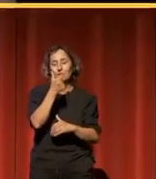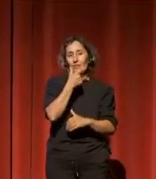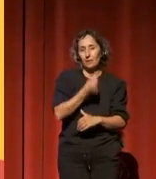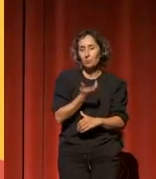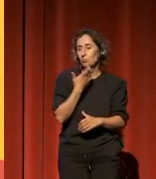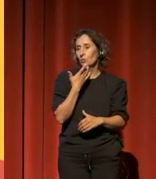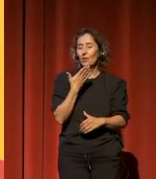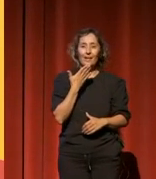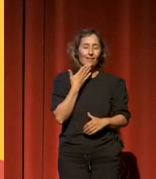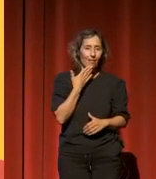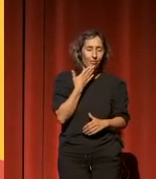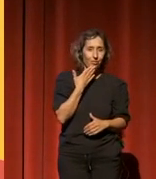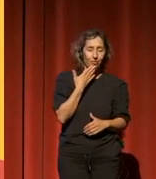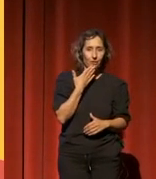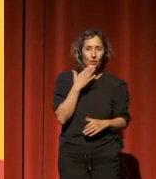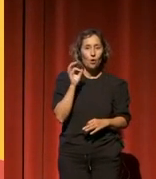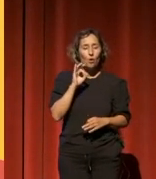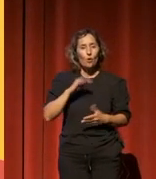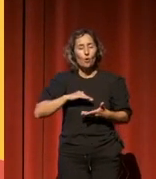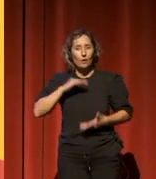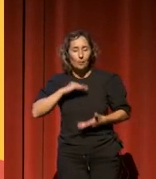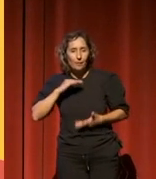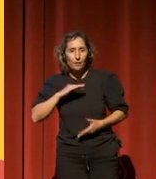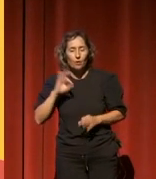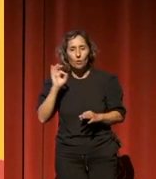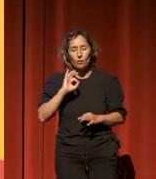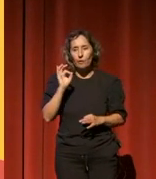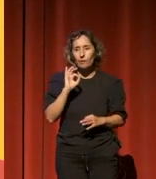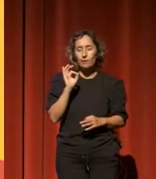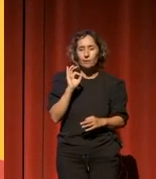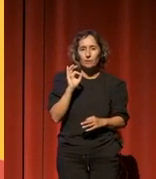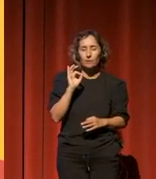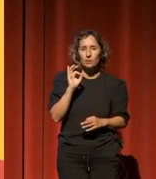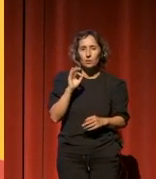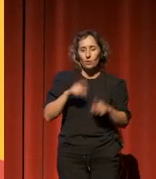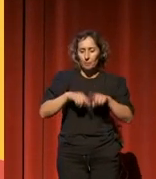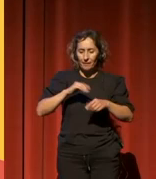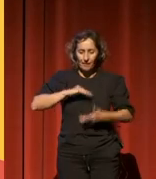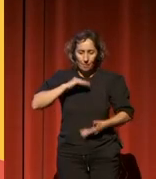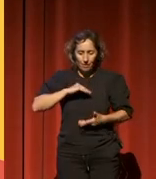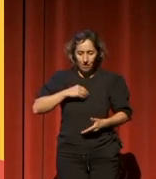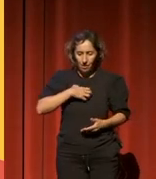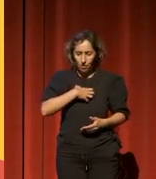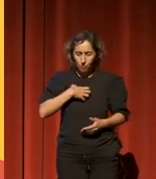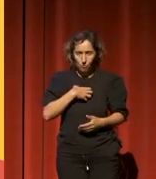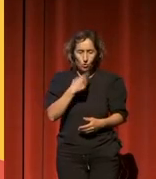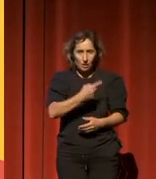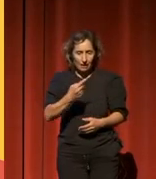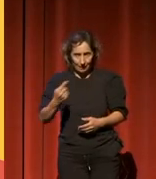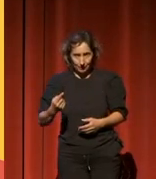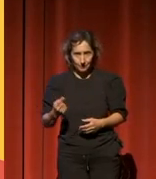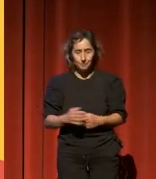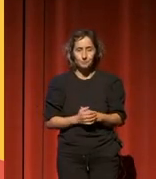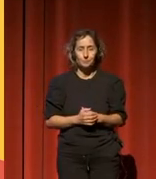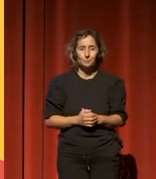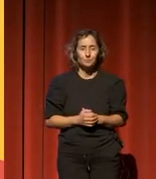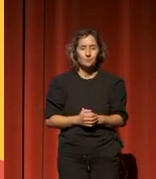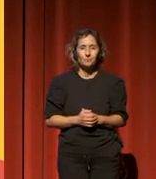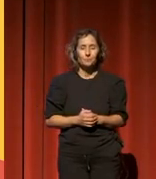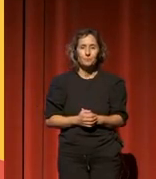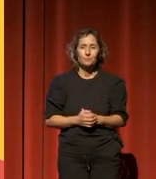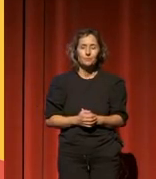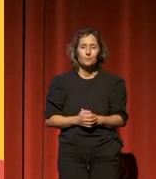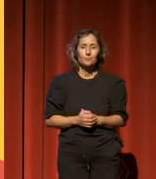o de la cuestión cuestión de las capacidades o de la diversidad eh funcional y esto ocurre a veces en detrimento de